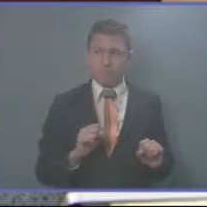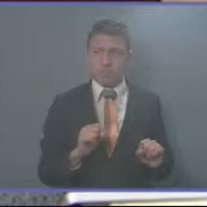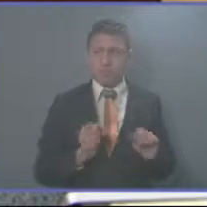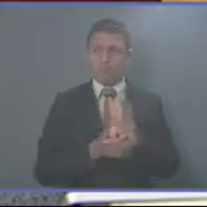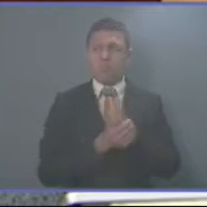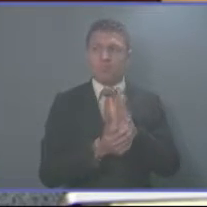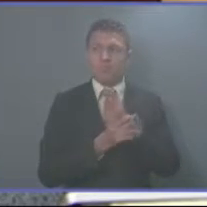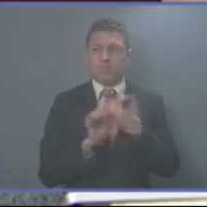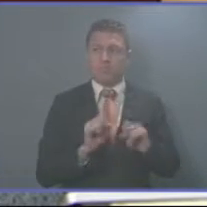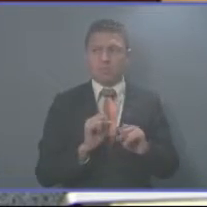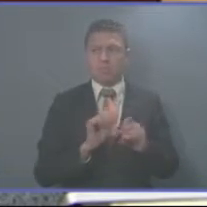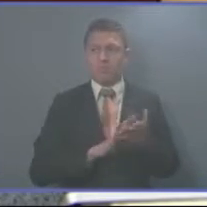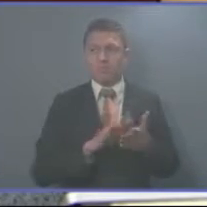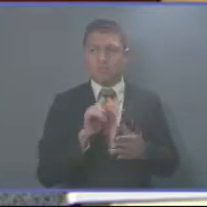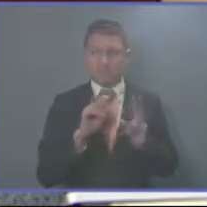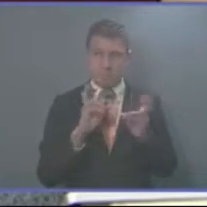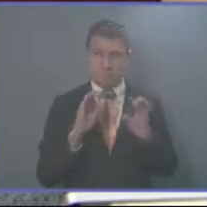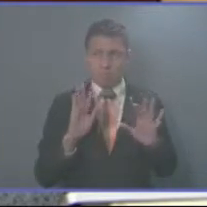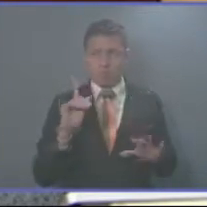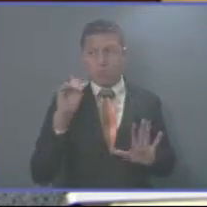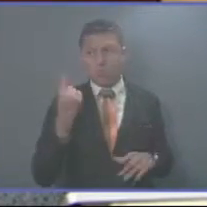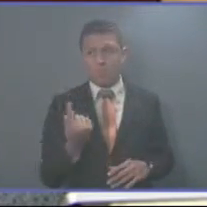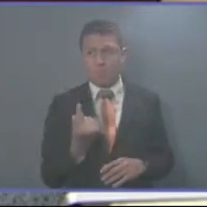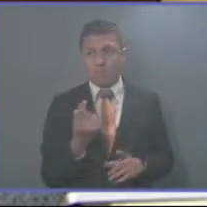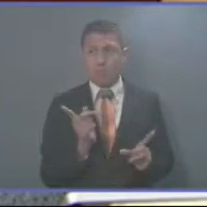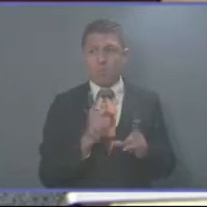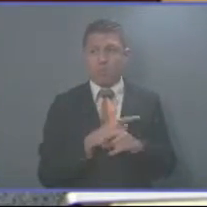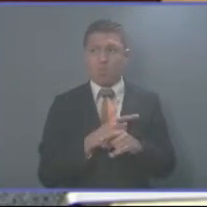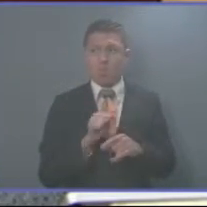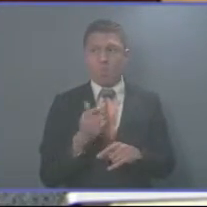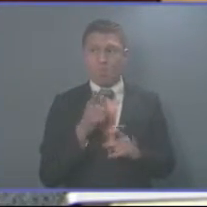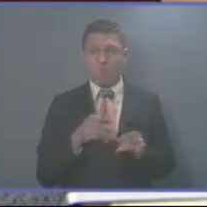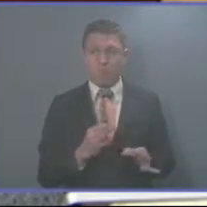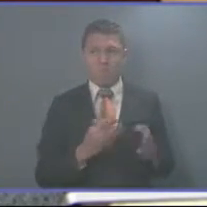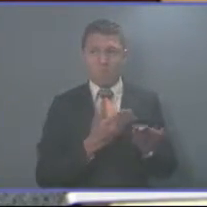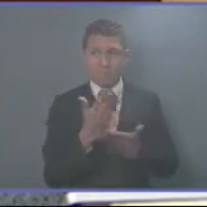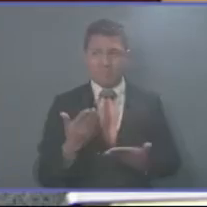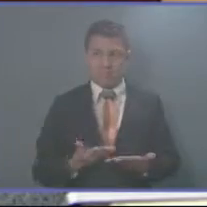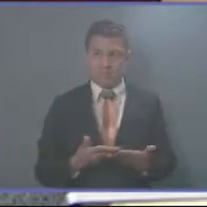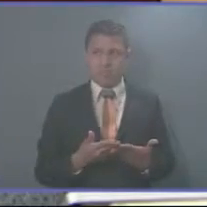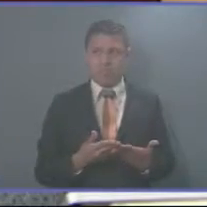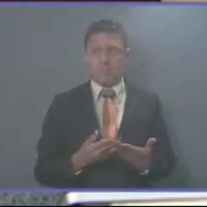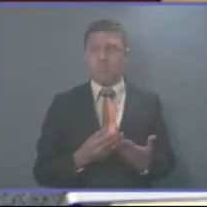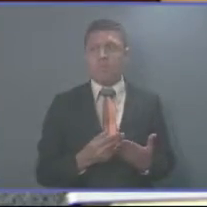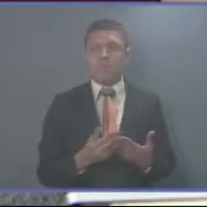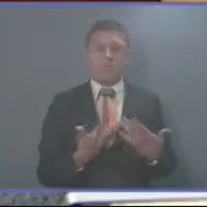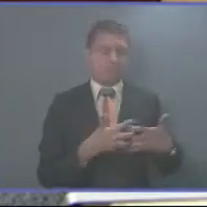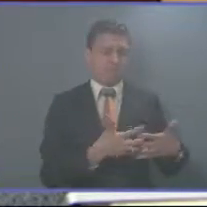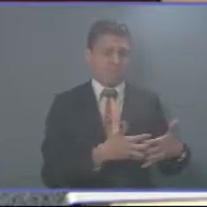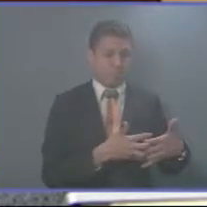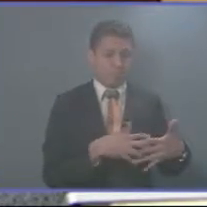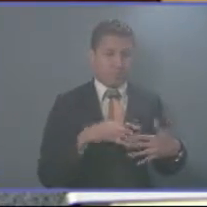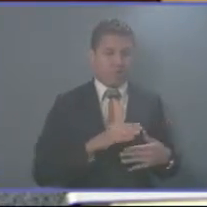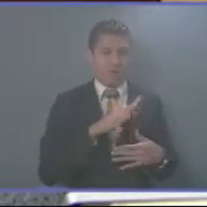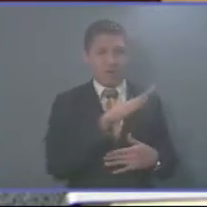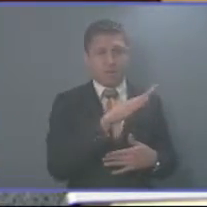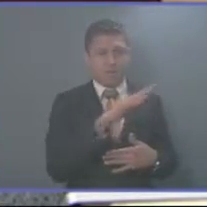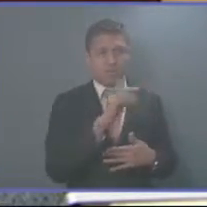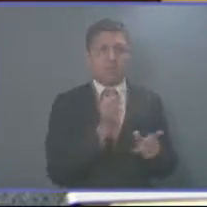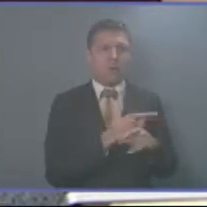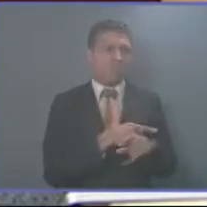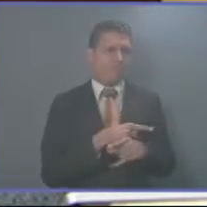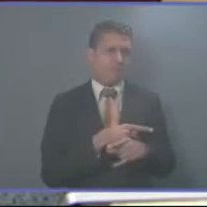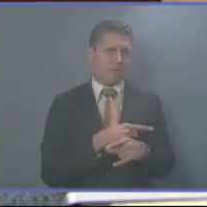para absorberlas. Si una persona cambia algún servicio de las que proporcionan esas empresas, al menos le cobran